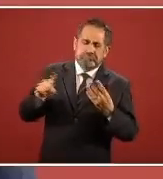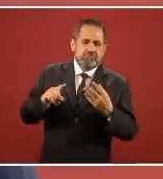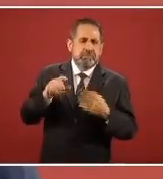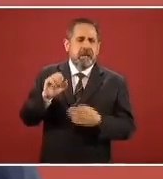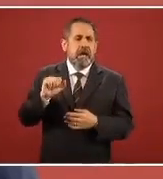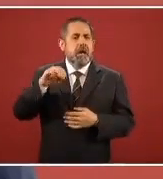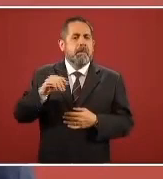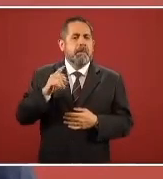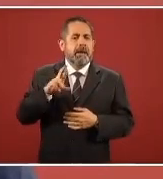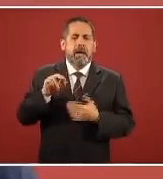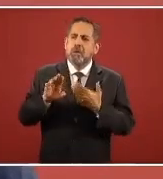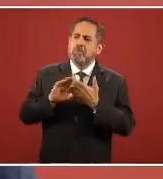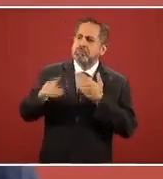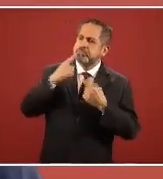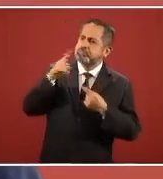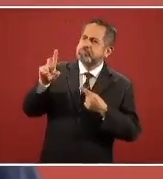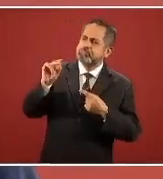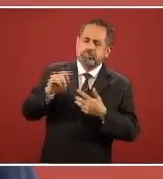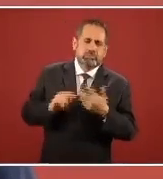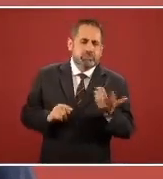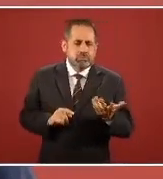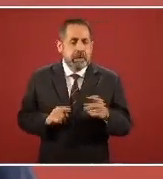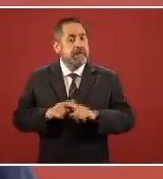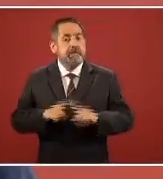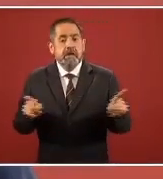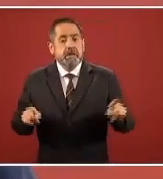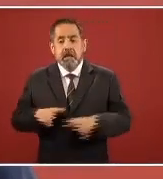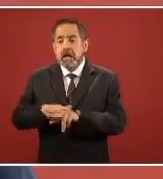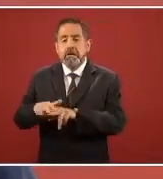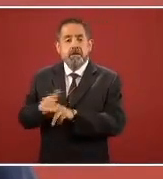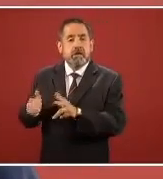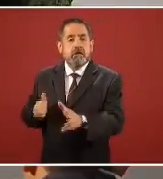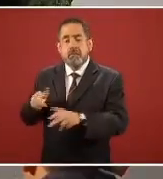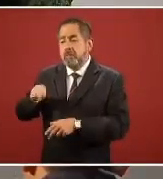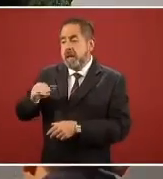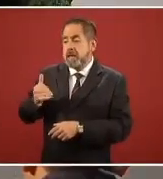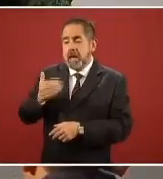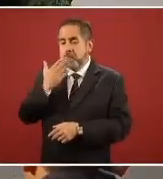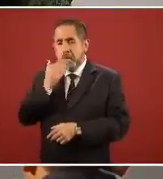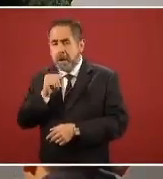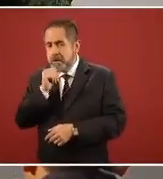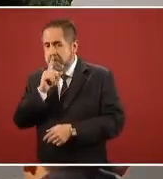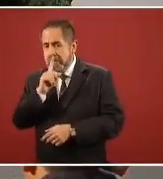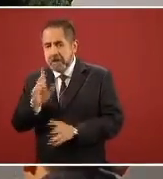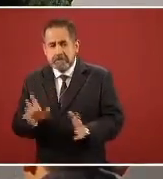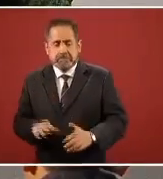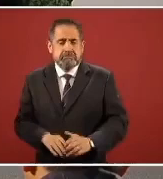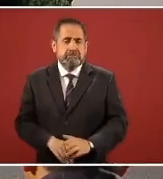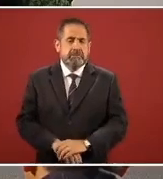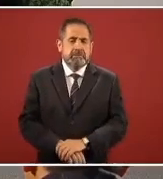Entonces fue distinto. Lo del Tren Maya no, afortunadamente. So he said,